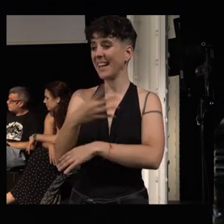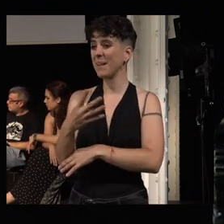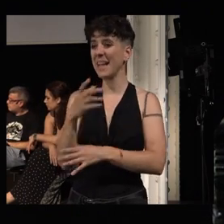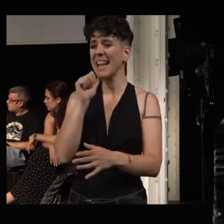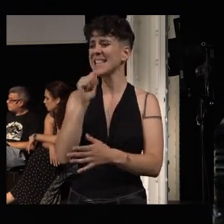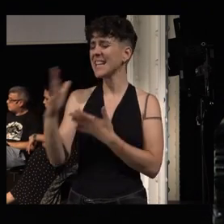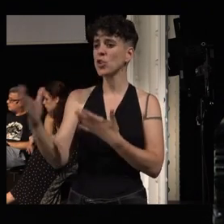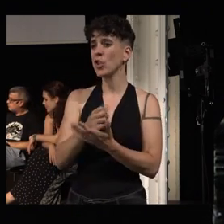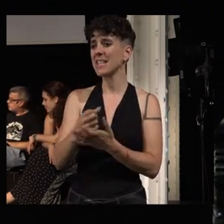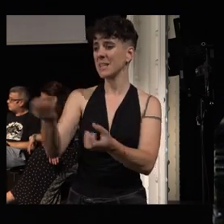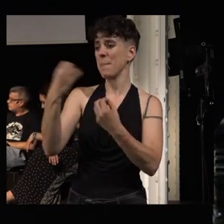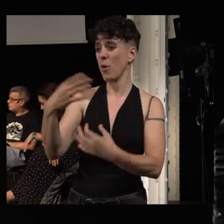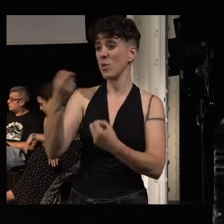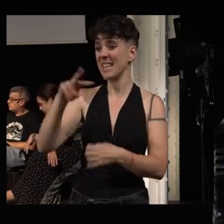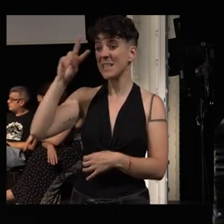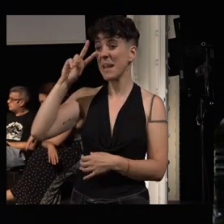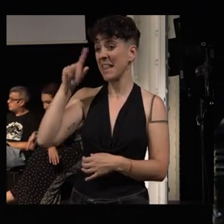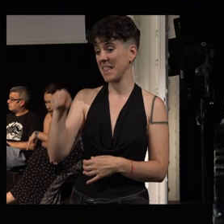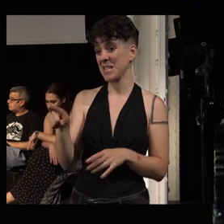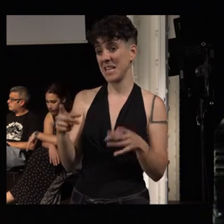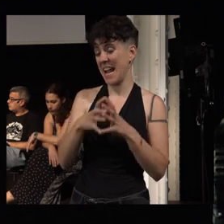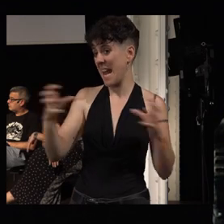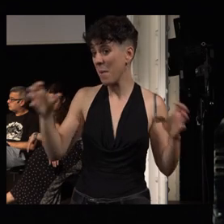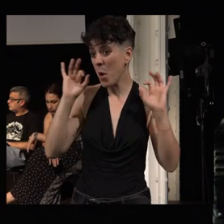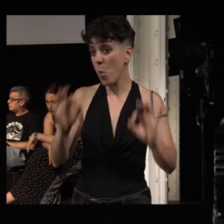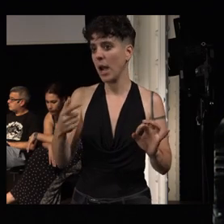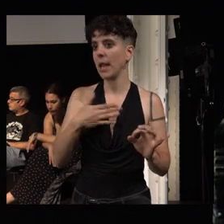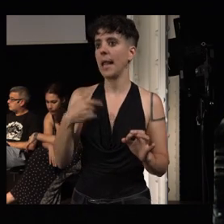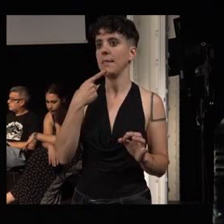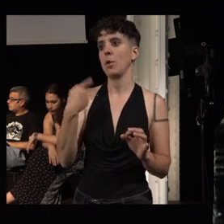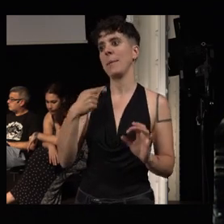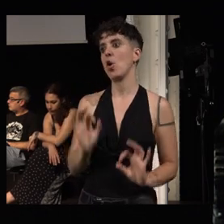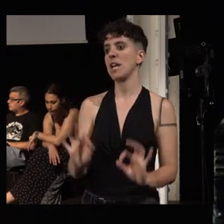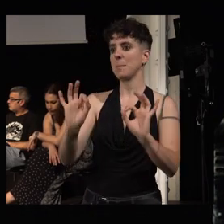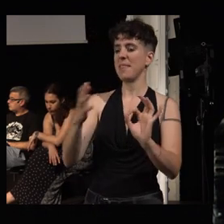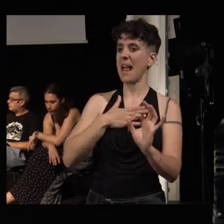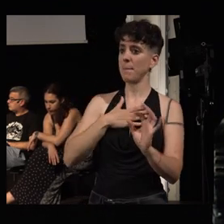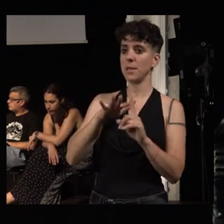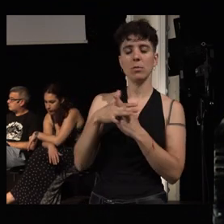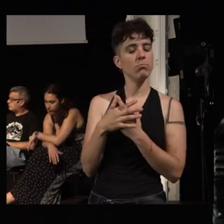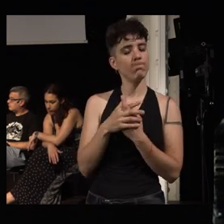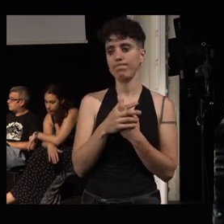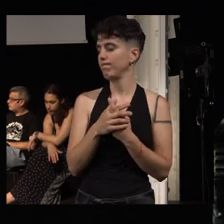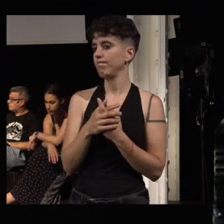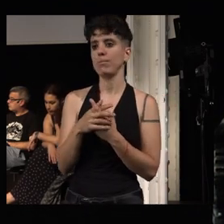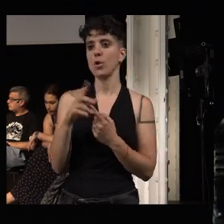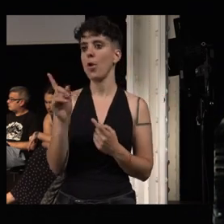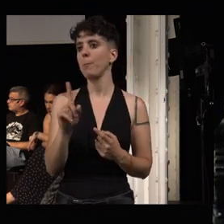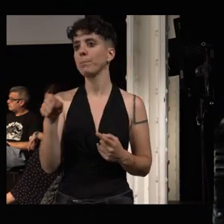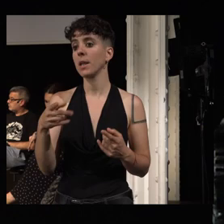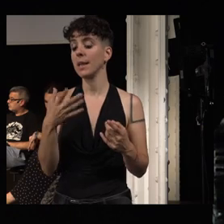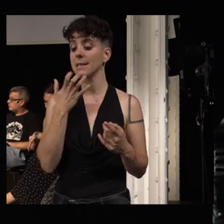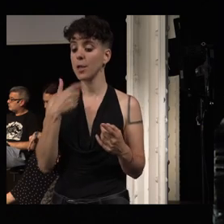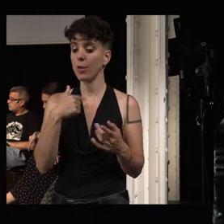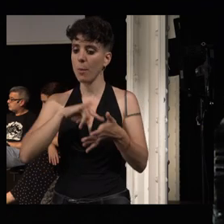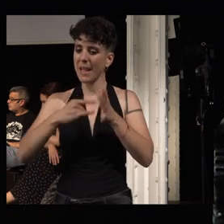me cuentan experiencias de este calibre o similares, ¿no? Es decir, no es una cosa excepcional mi caso, ¿no? Es decir, y cuando hablo de mecanismos para combatir